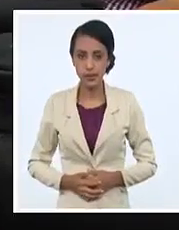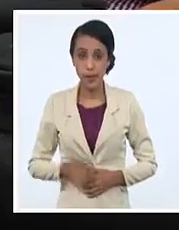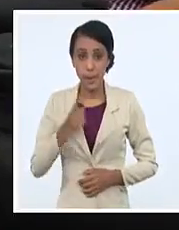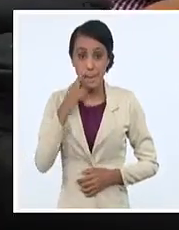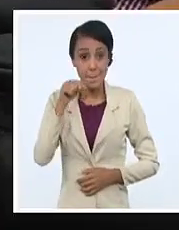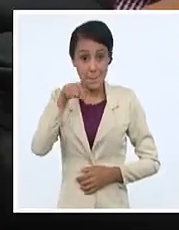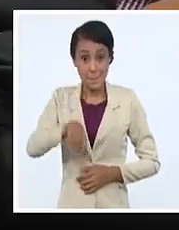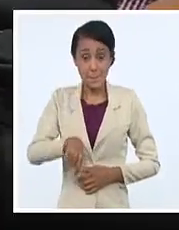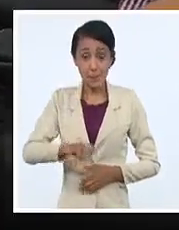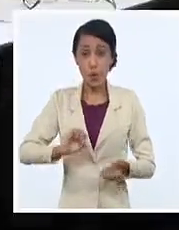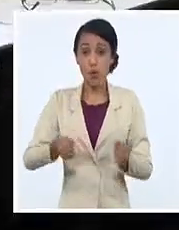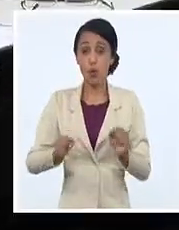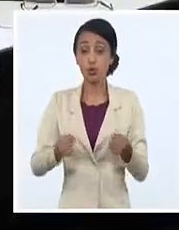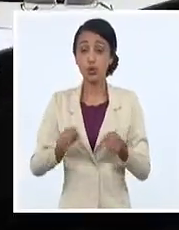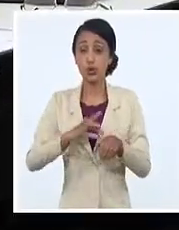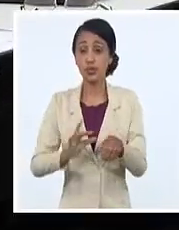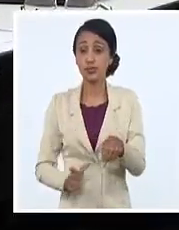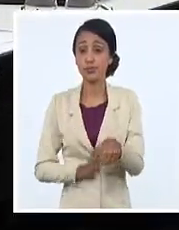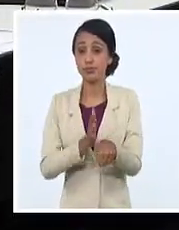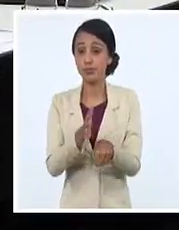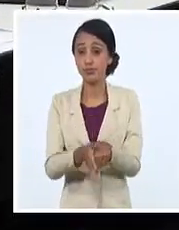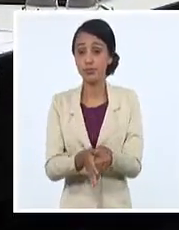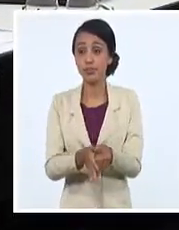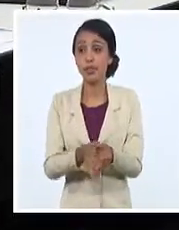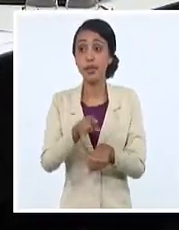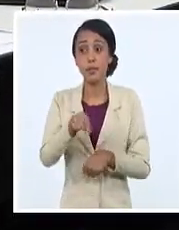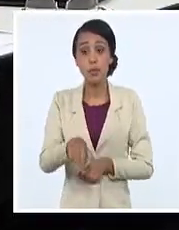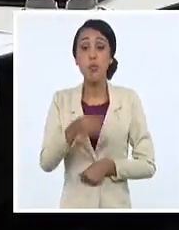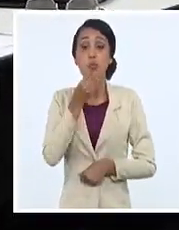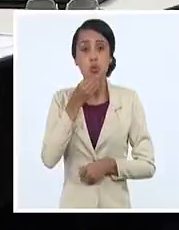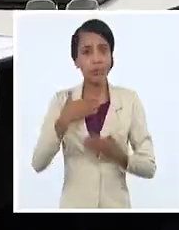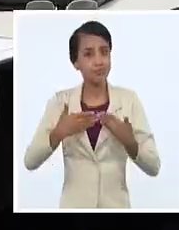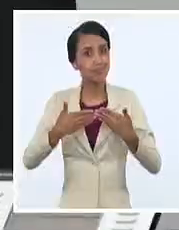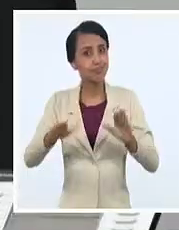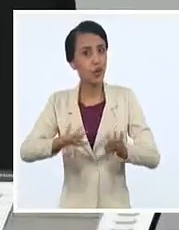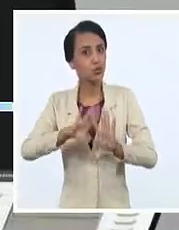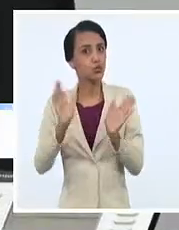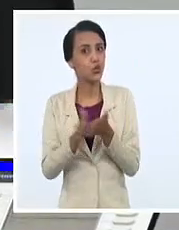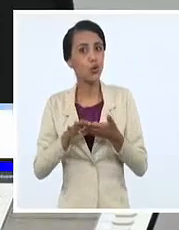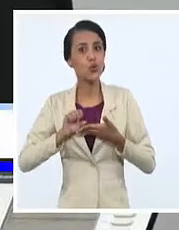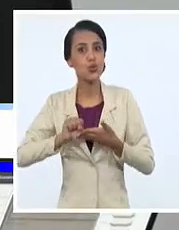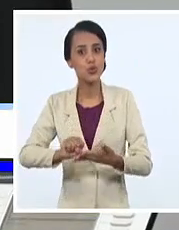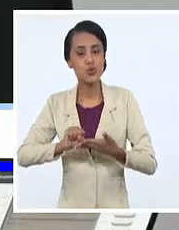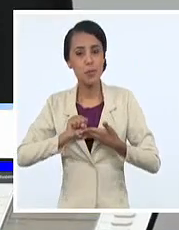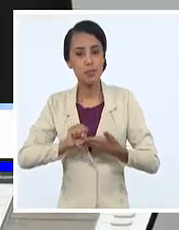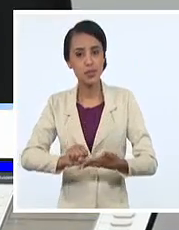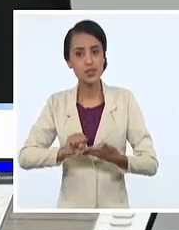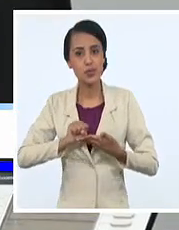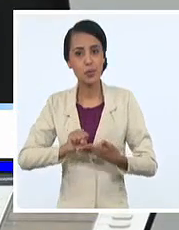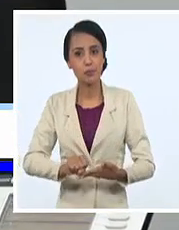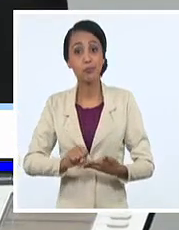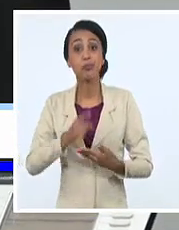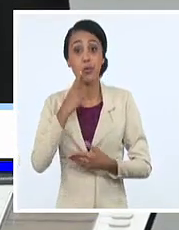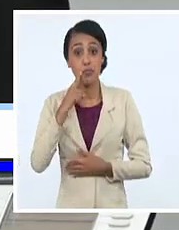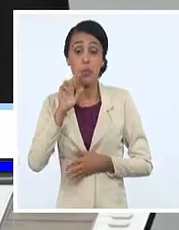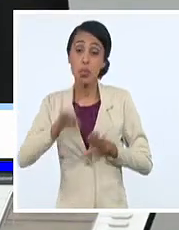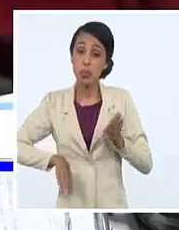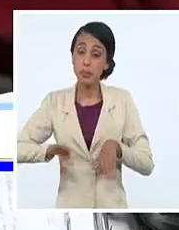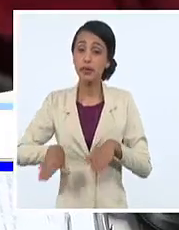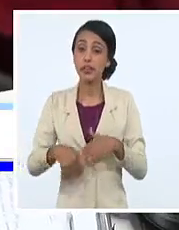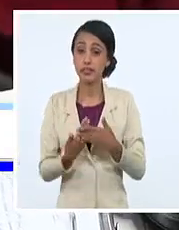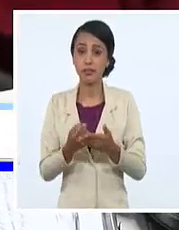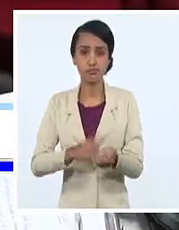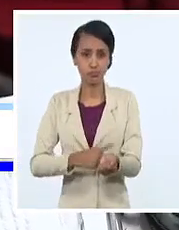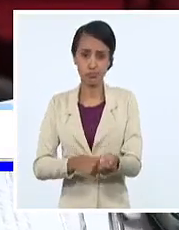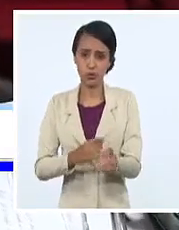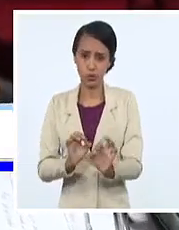La estabilidad en el control de la COVID-19 en el territorio permite la apertura de todos los servicios y entidades según sus jornadas habituales,